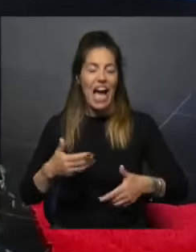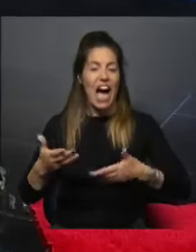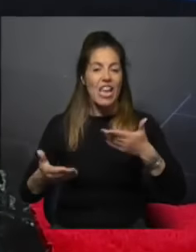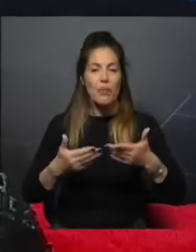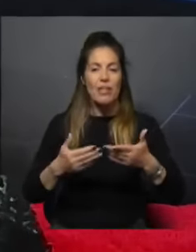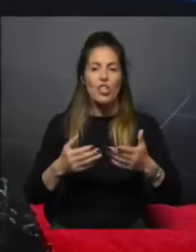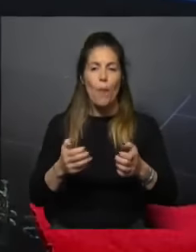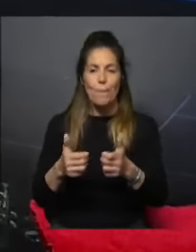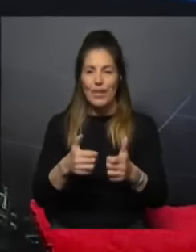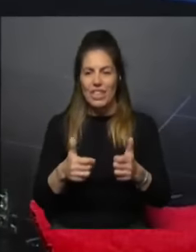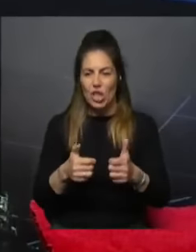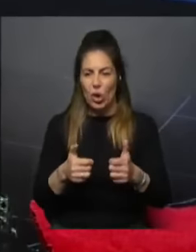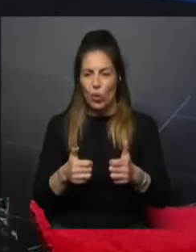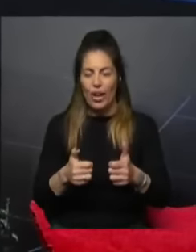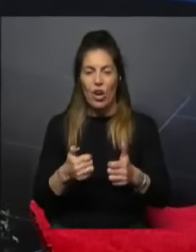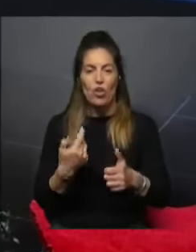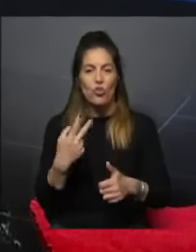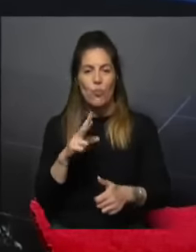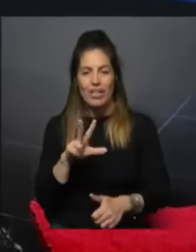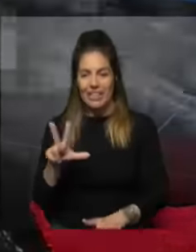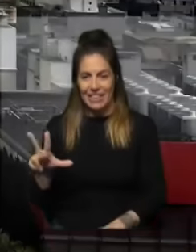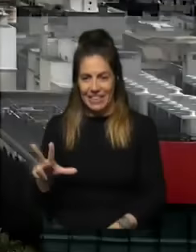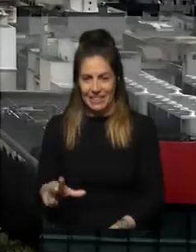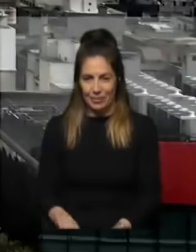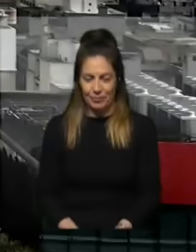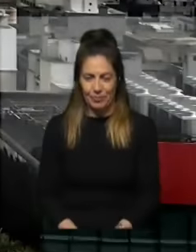presentar a nuestra Sub-23.